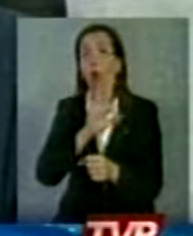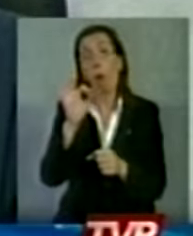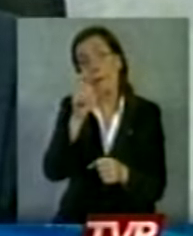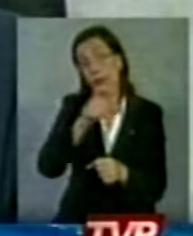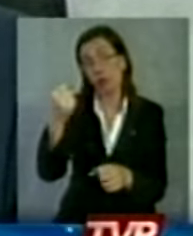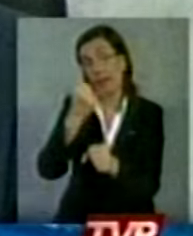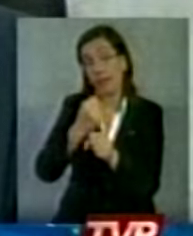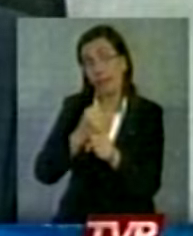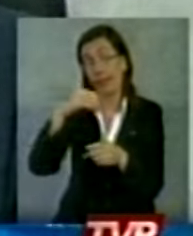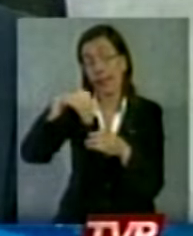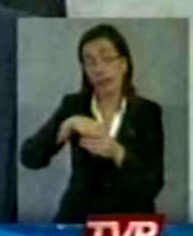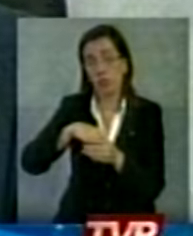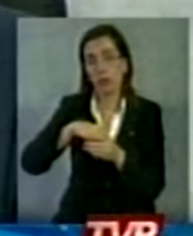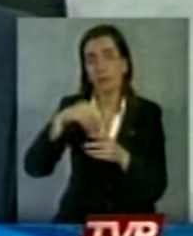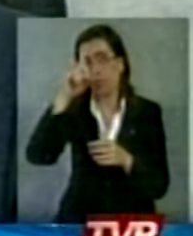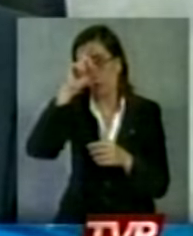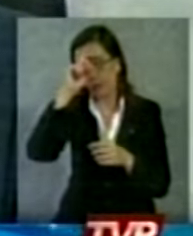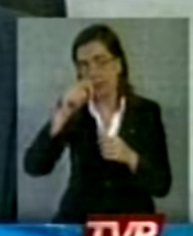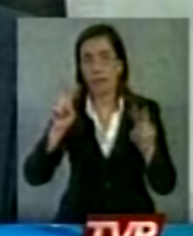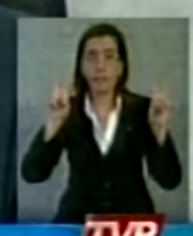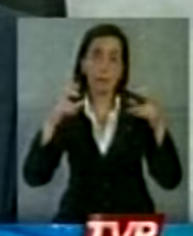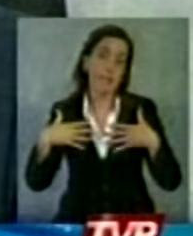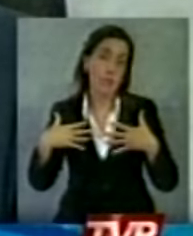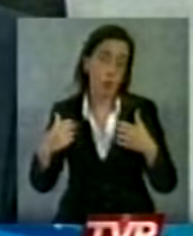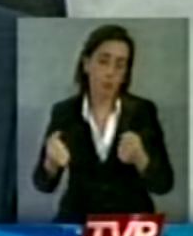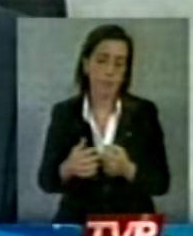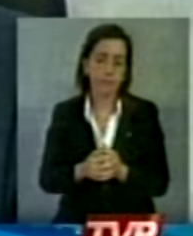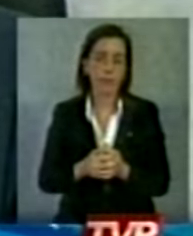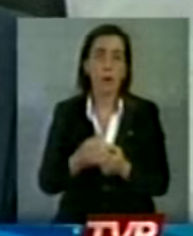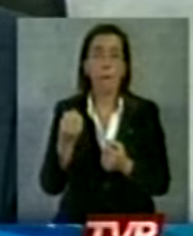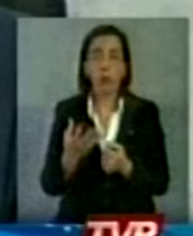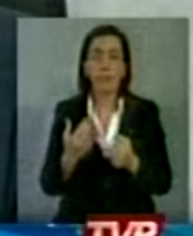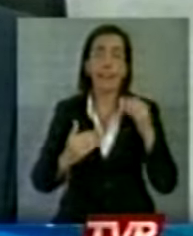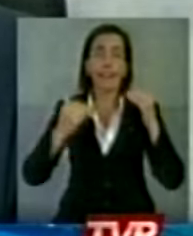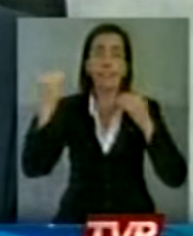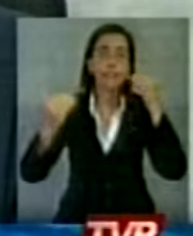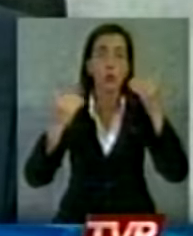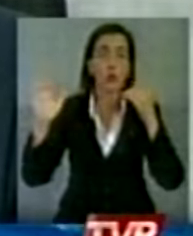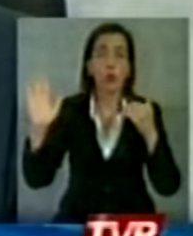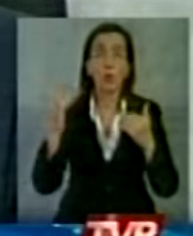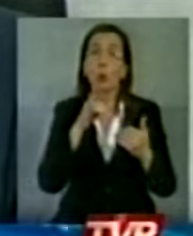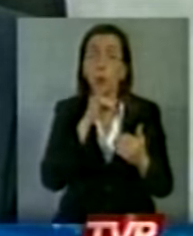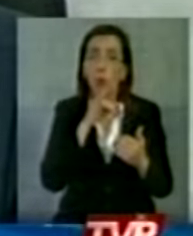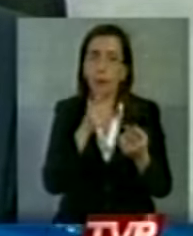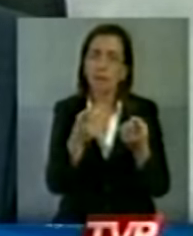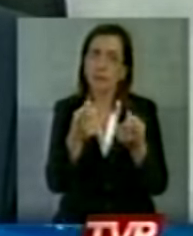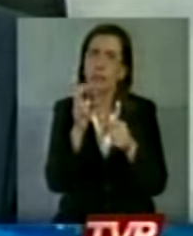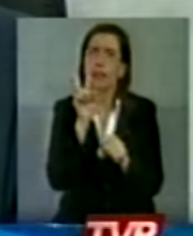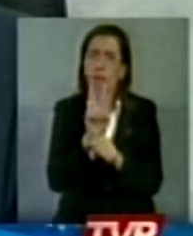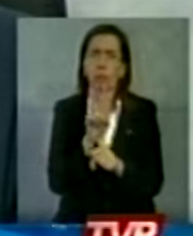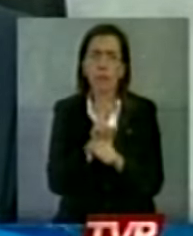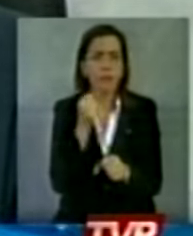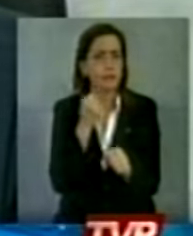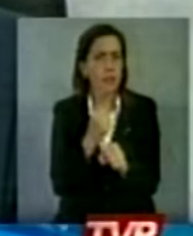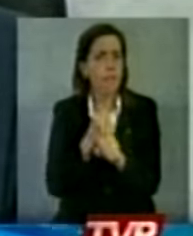el ámbito de la salud. Este desarrollo individual y colectivo de los tucumanos requiere un trabajo permanente sobre una